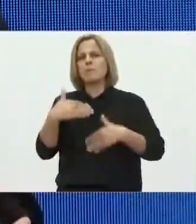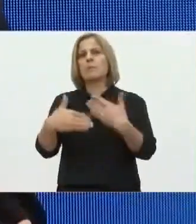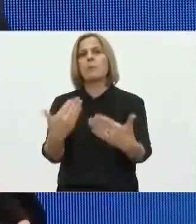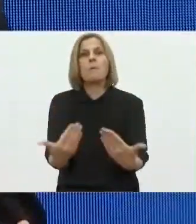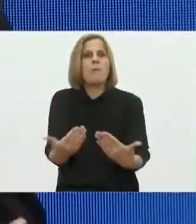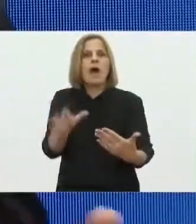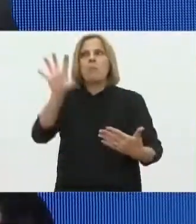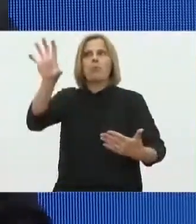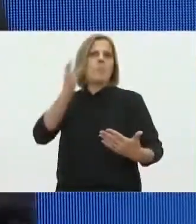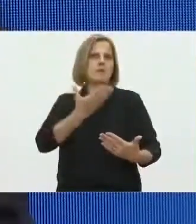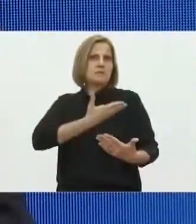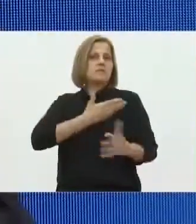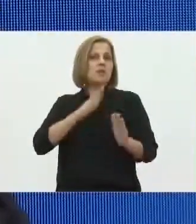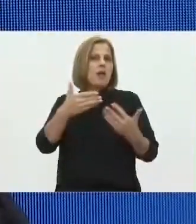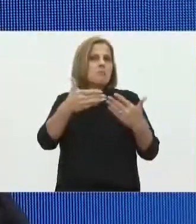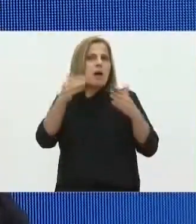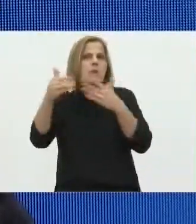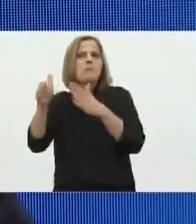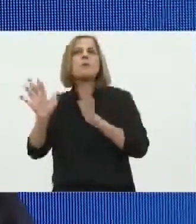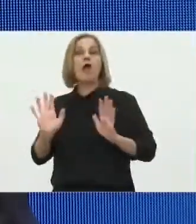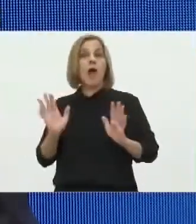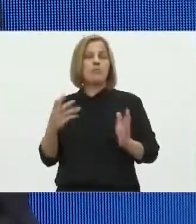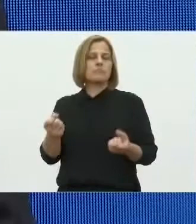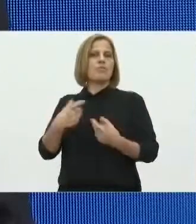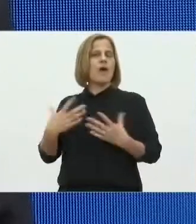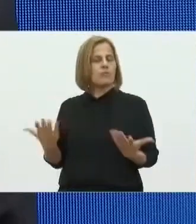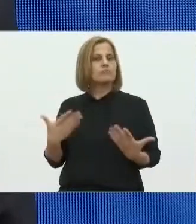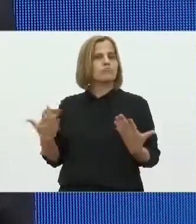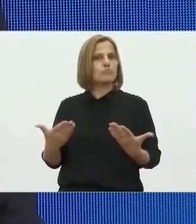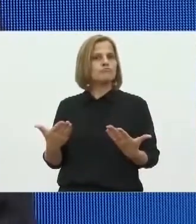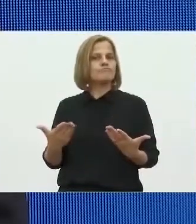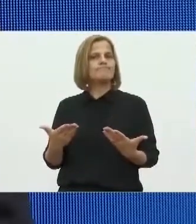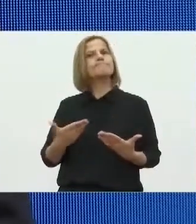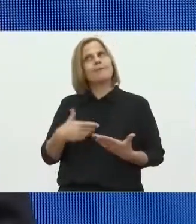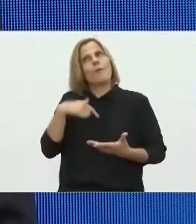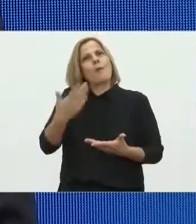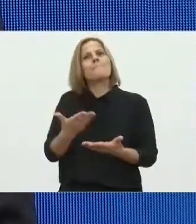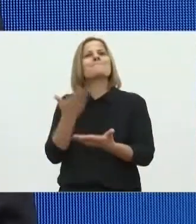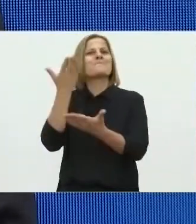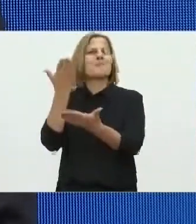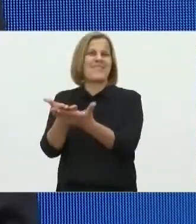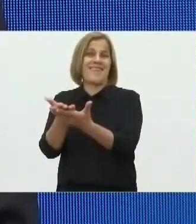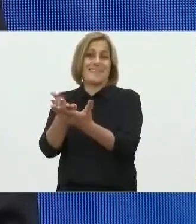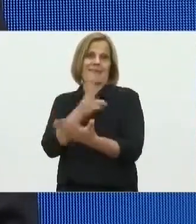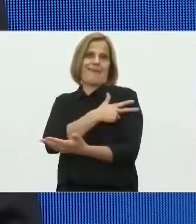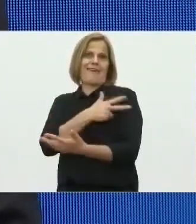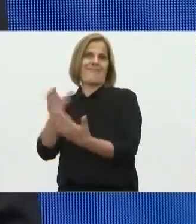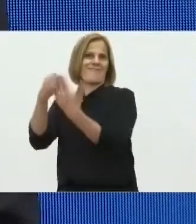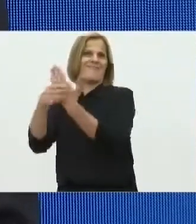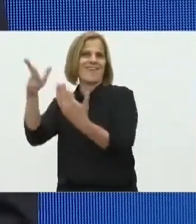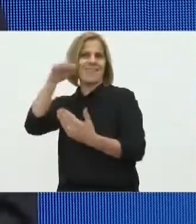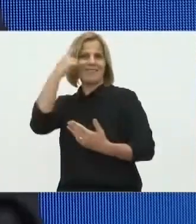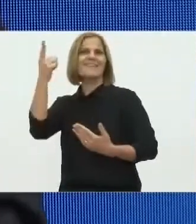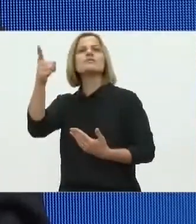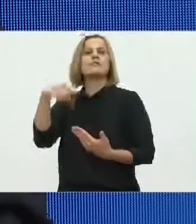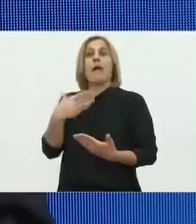en el resto de la provincia seguramente nos va a servir para elevar a jefatura de gabinete a nivel nacional,